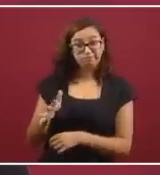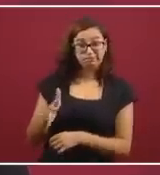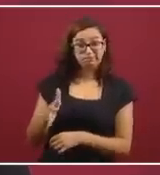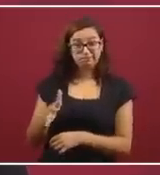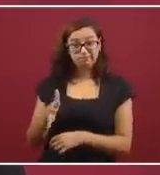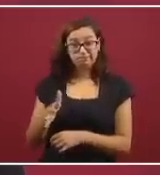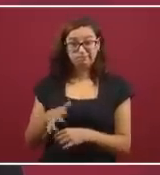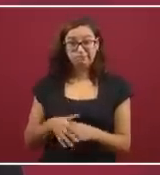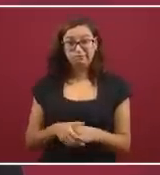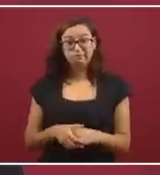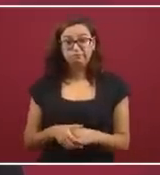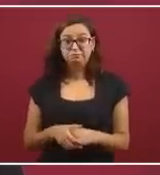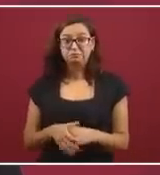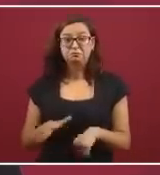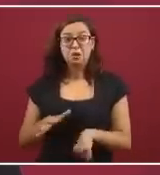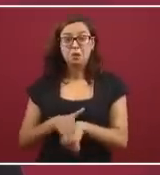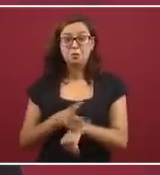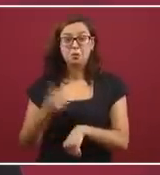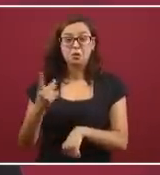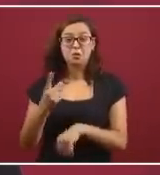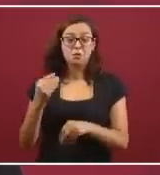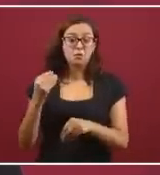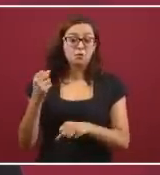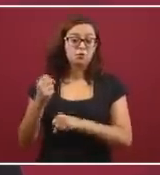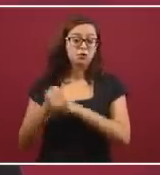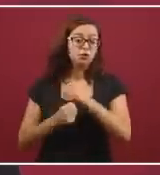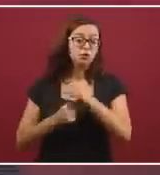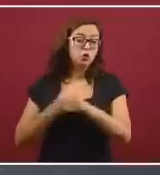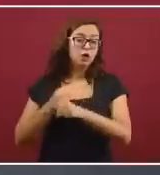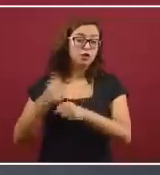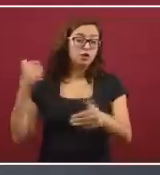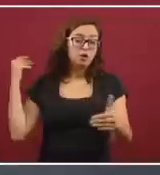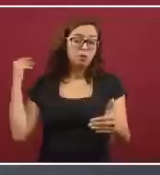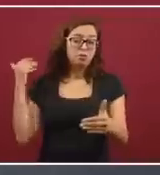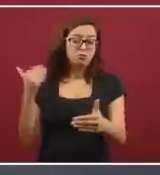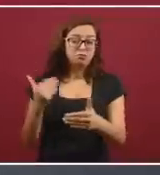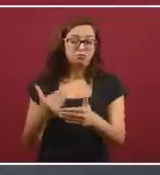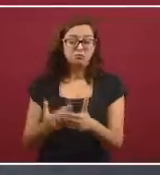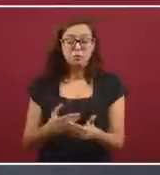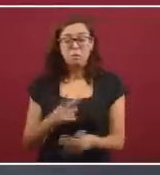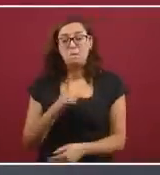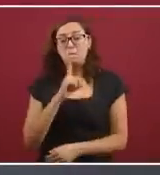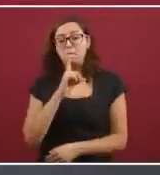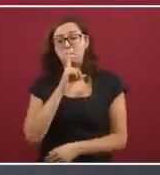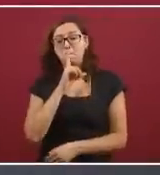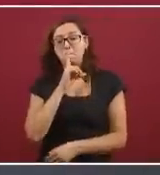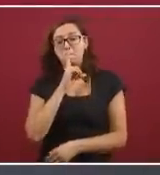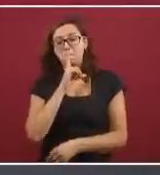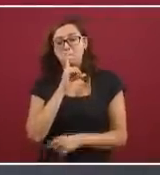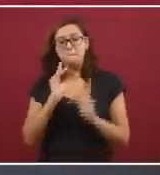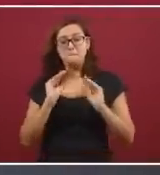guardaron silencio y cómplice cuándo